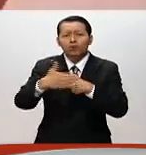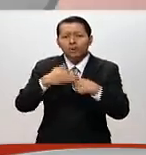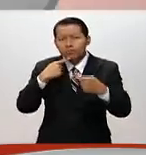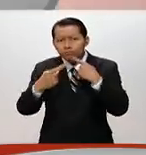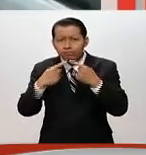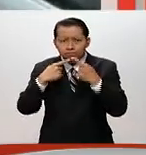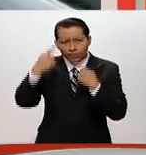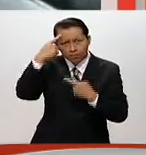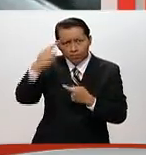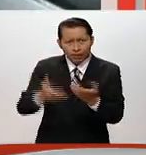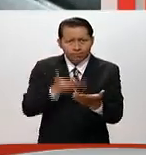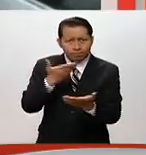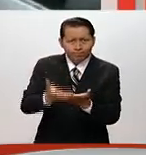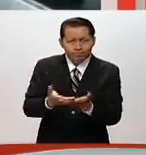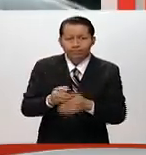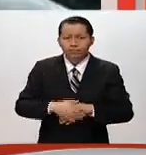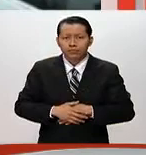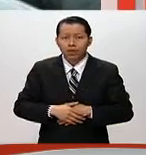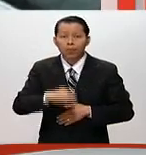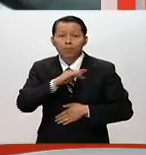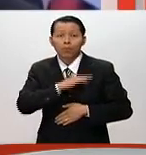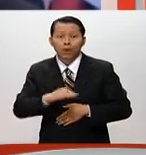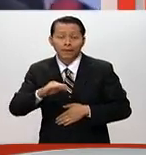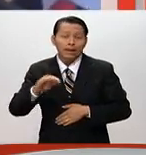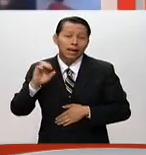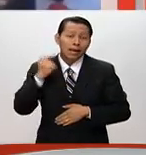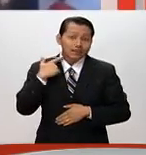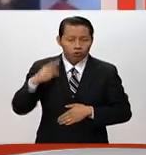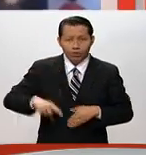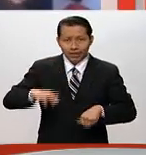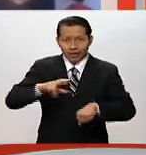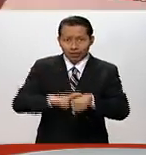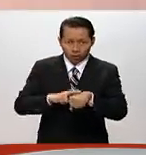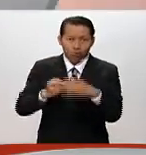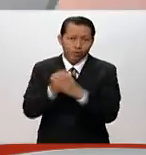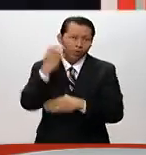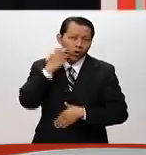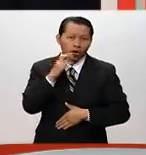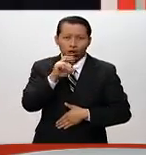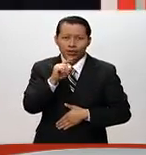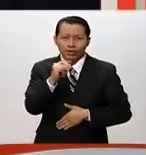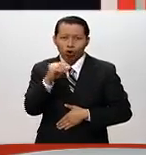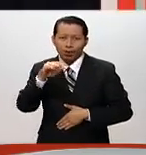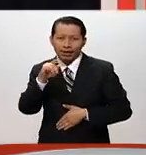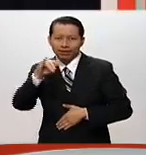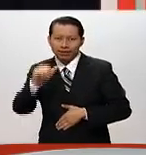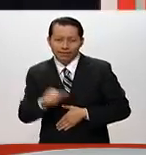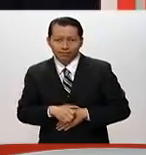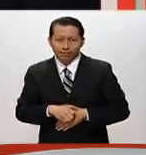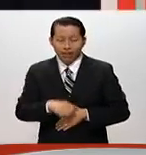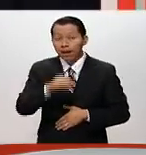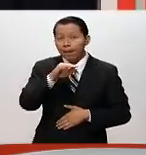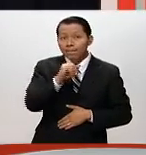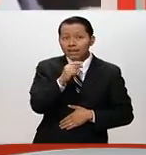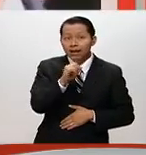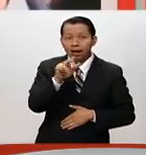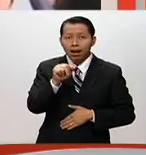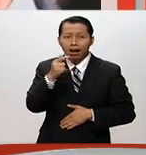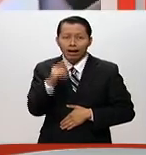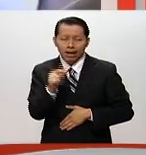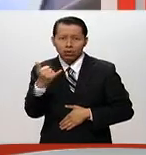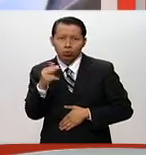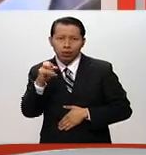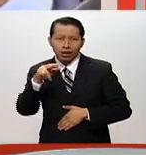demandas. Vinculan a proceso al exgobernador de Nuevo León, Rodrigo Medina. Miguel Ángel Yunes comparece ante la Fiscalía de